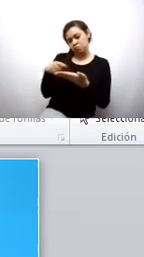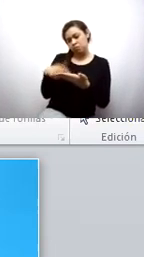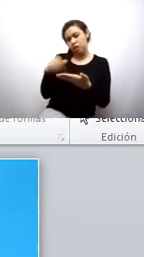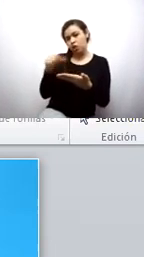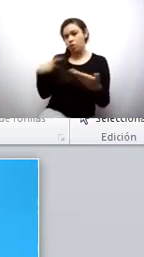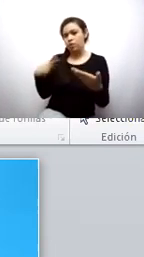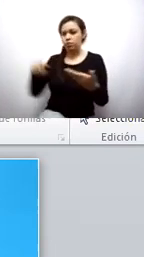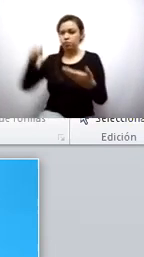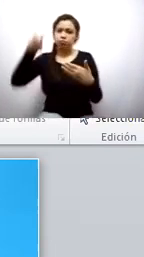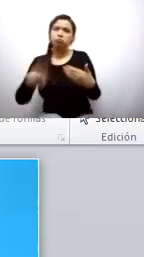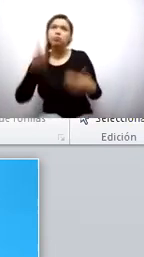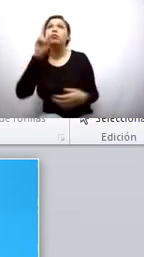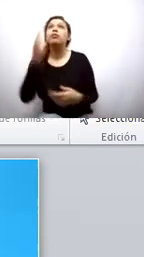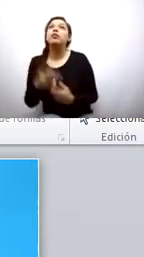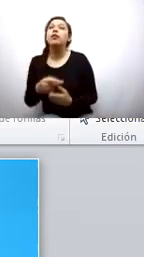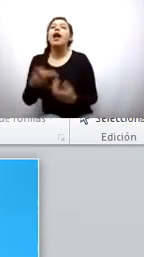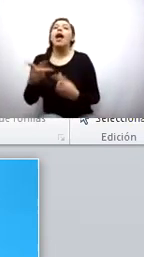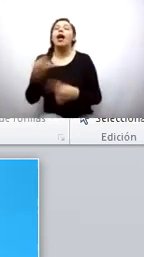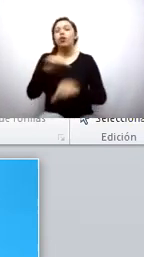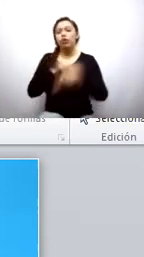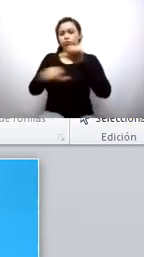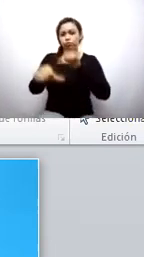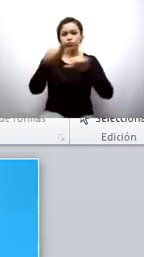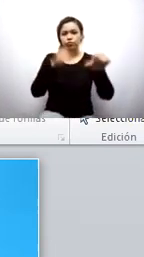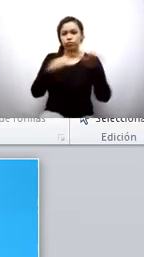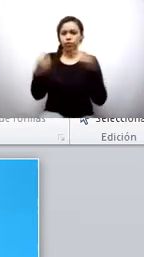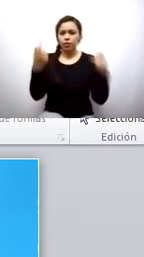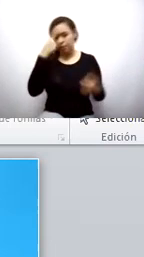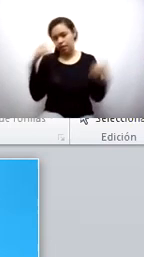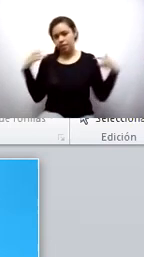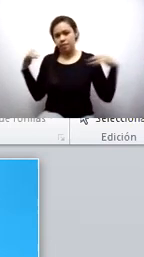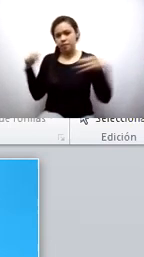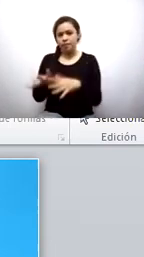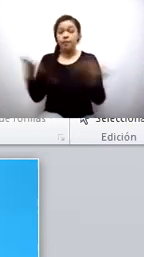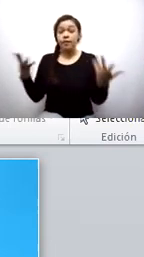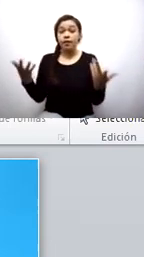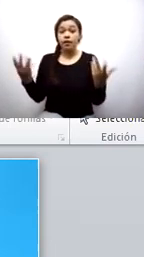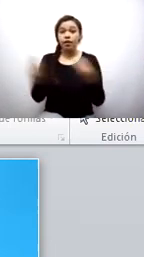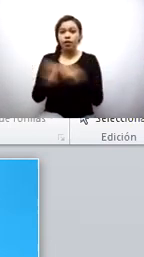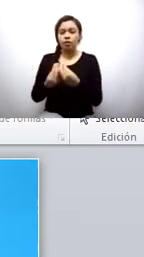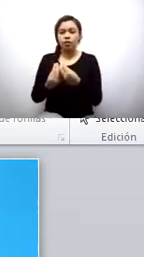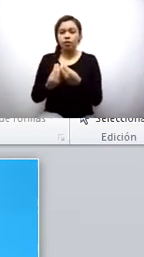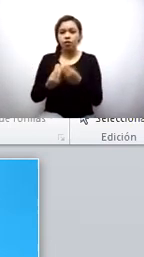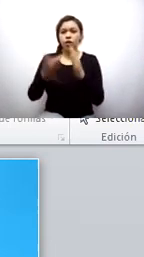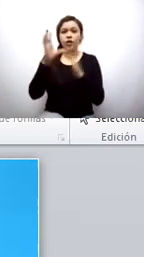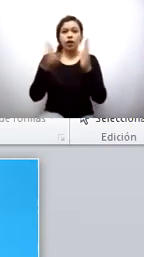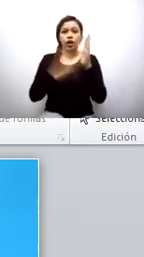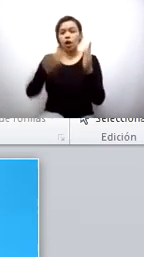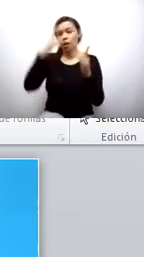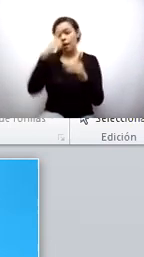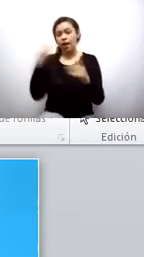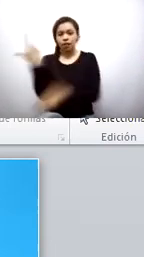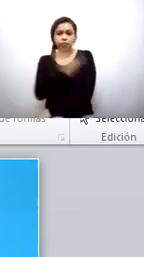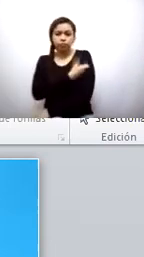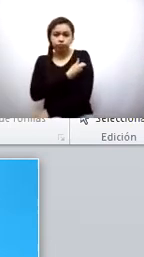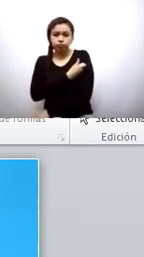Y la rotación de la asistencia, que también tendría que ver con, pues básicamente casi como con el calendario de vacunas, ¿no? Que las